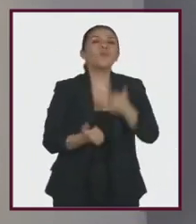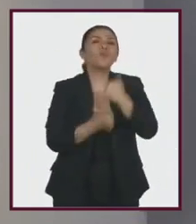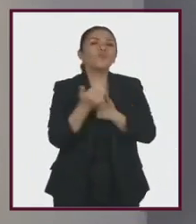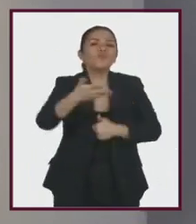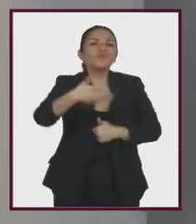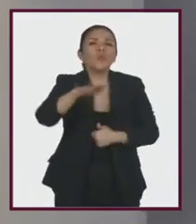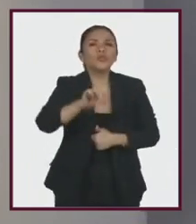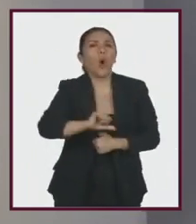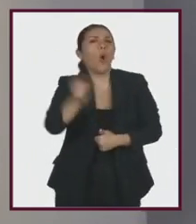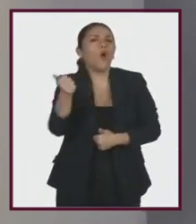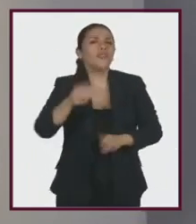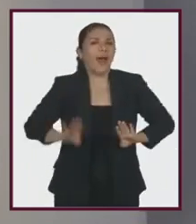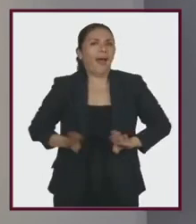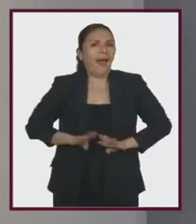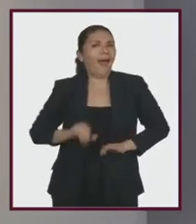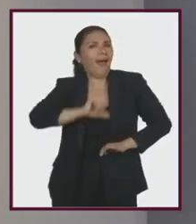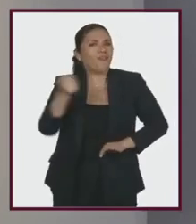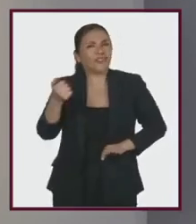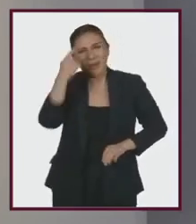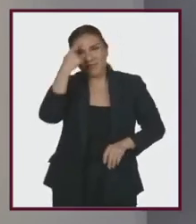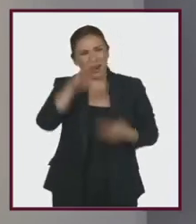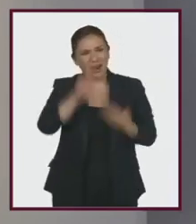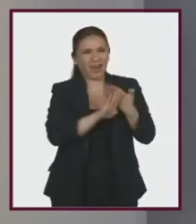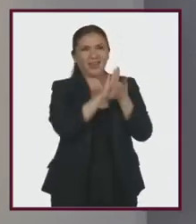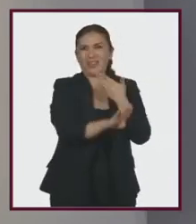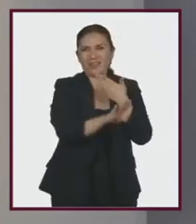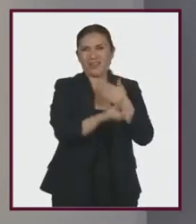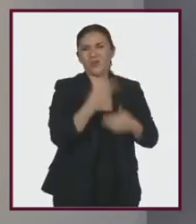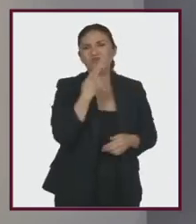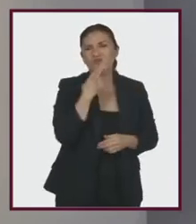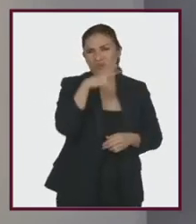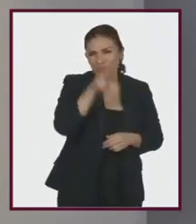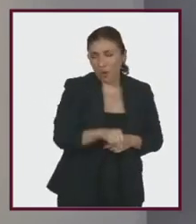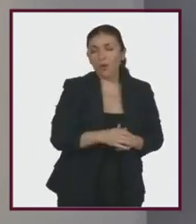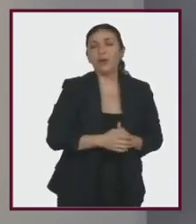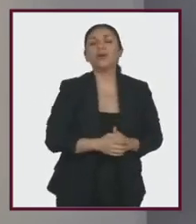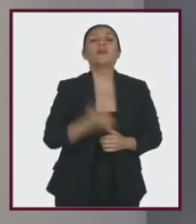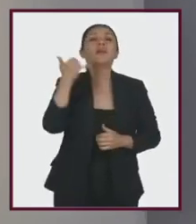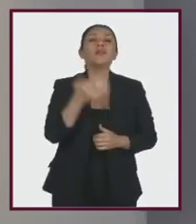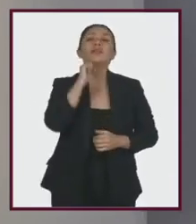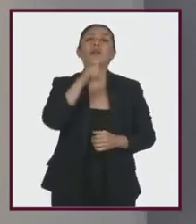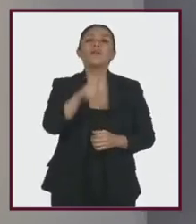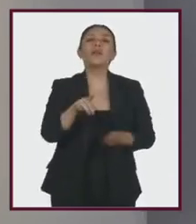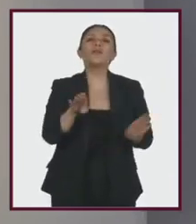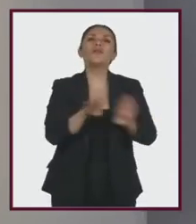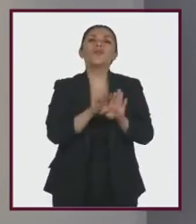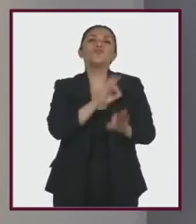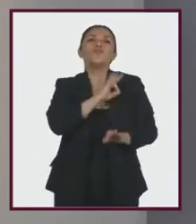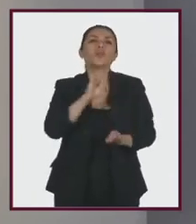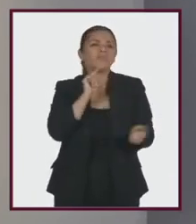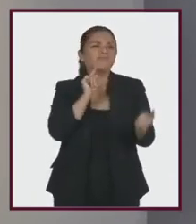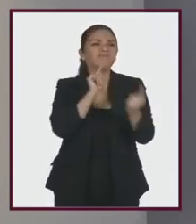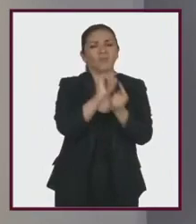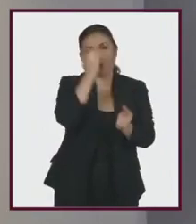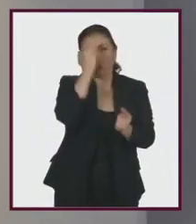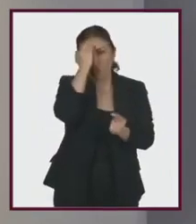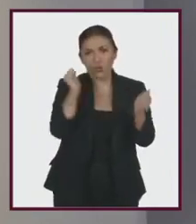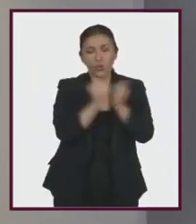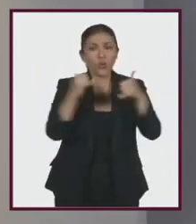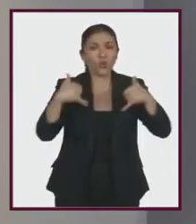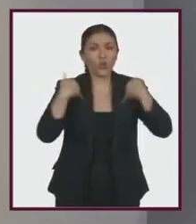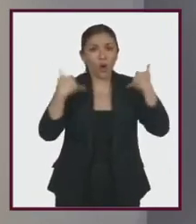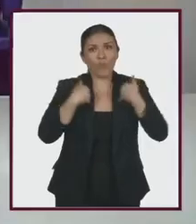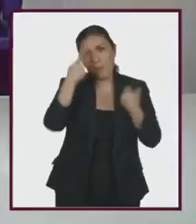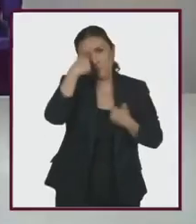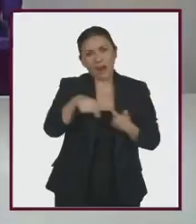mejores alternativas frente al consumo y pues poder acercarnos a los jóvenes para ver